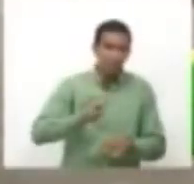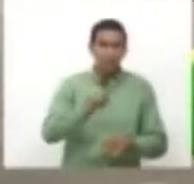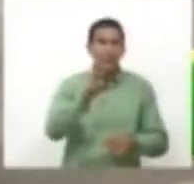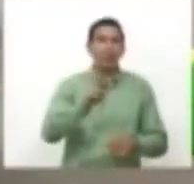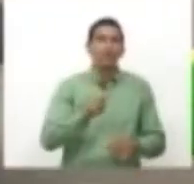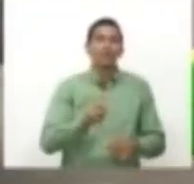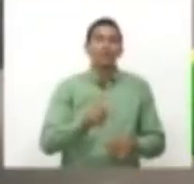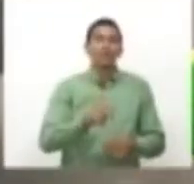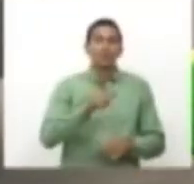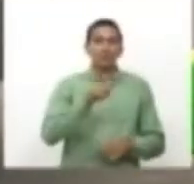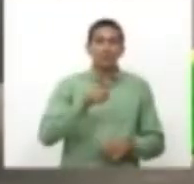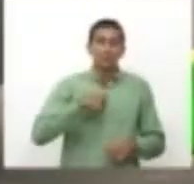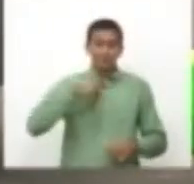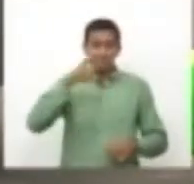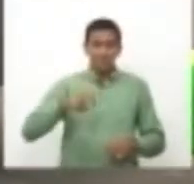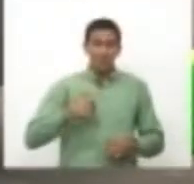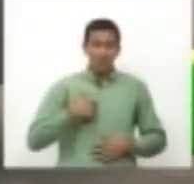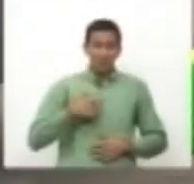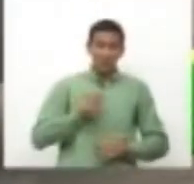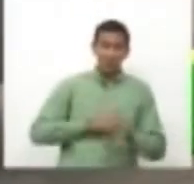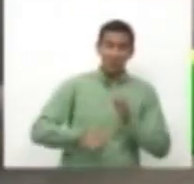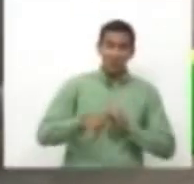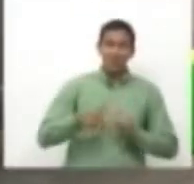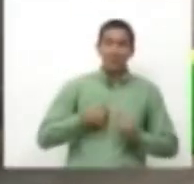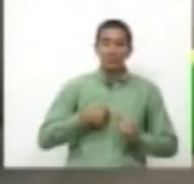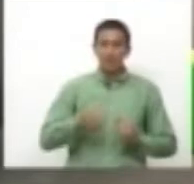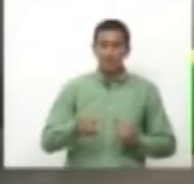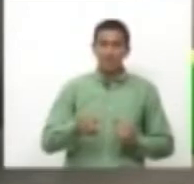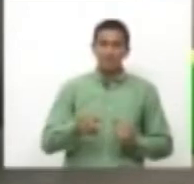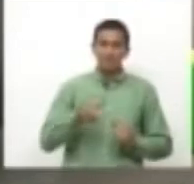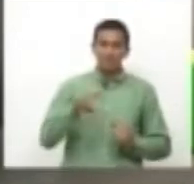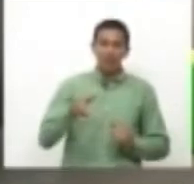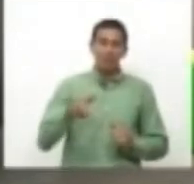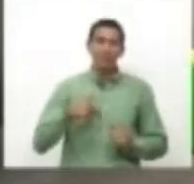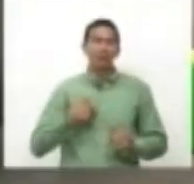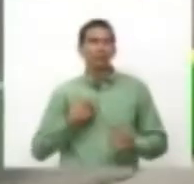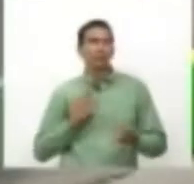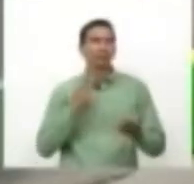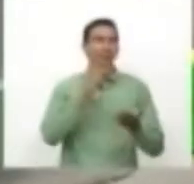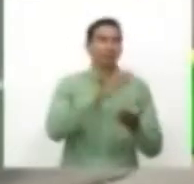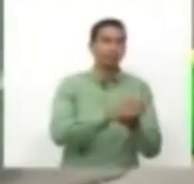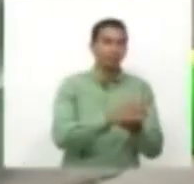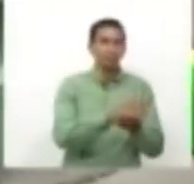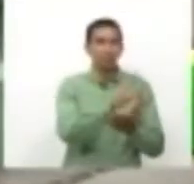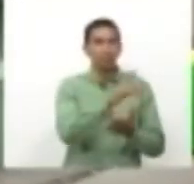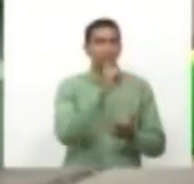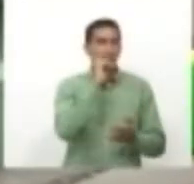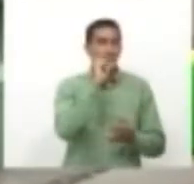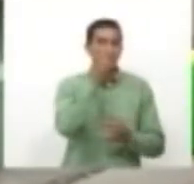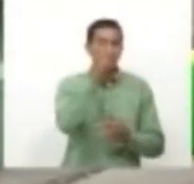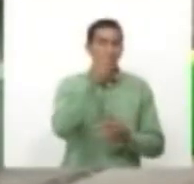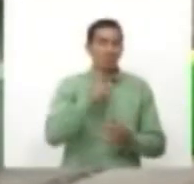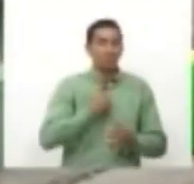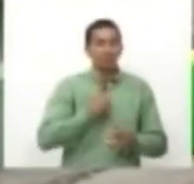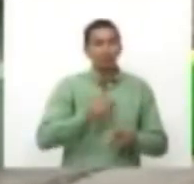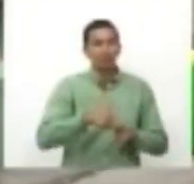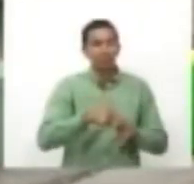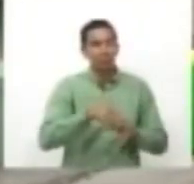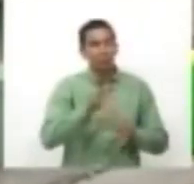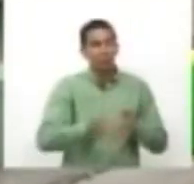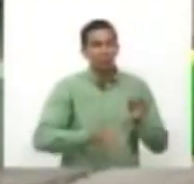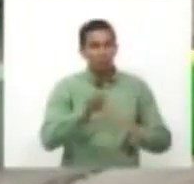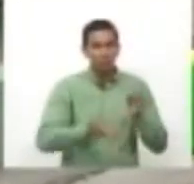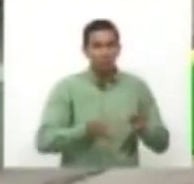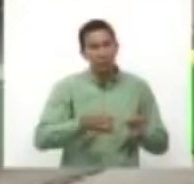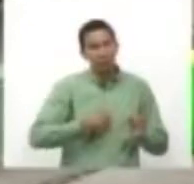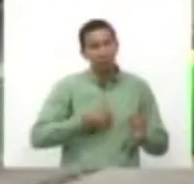que el ciudadano que actuó en defensa propia ayer se presentó ante la unidad de reacción inmediata para adelantar el proceso judicial y explicar lo